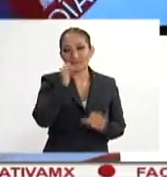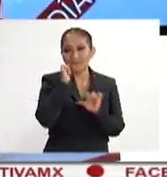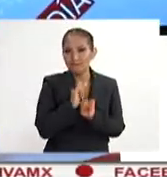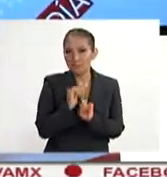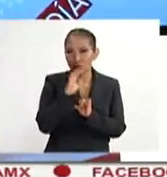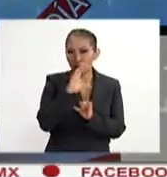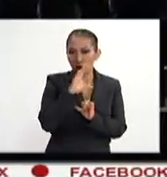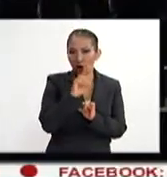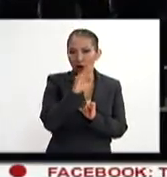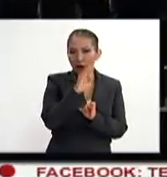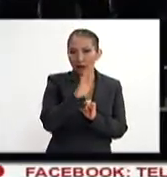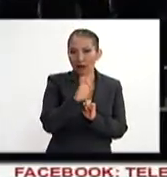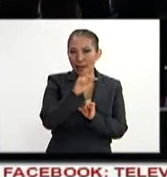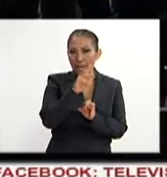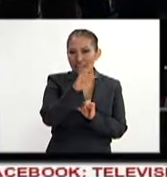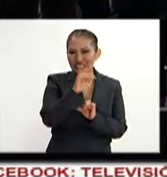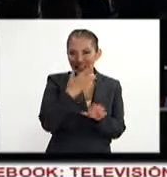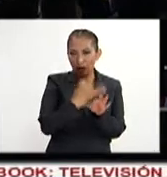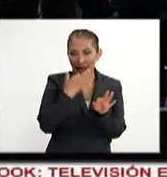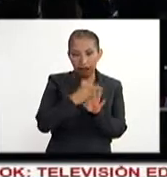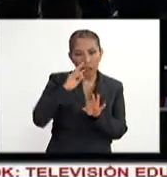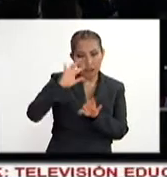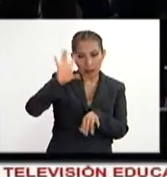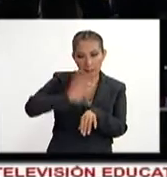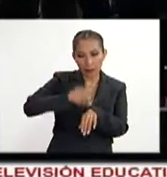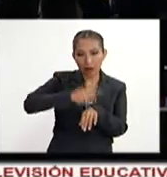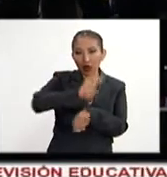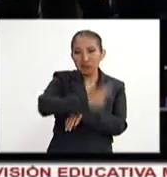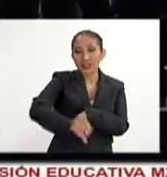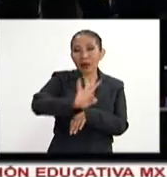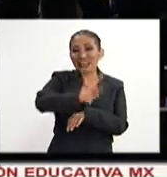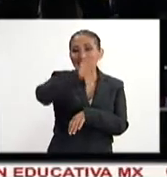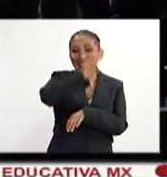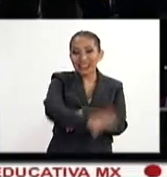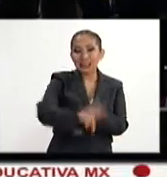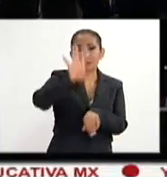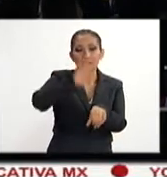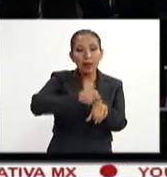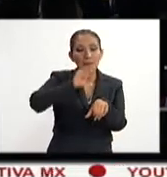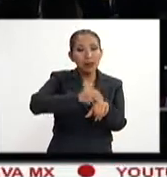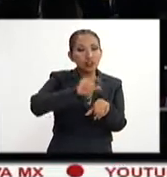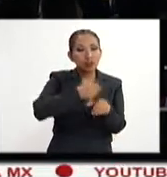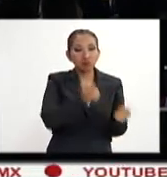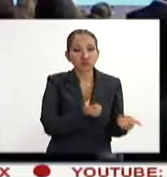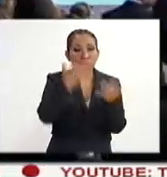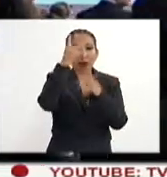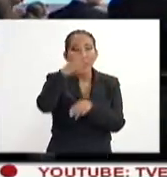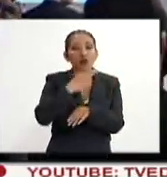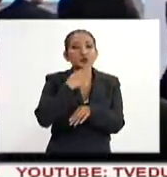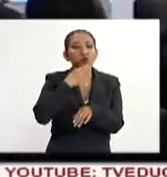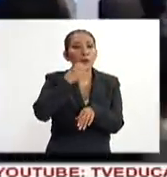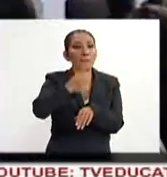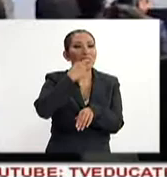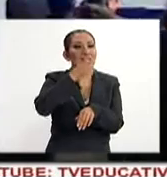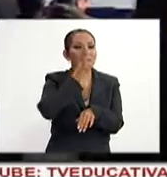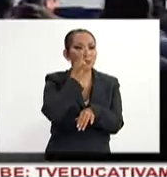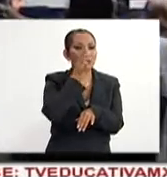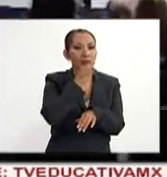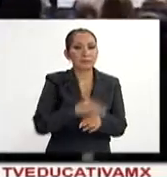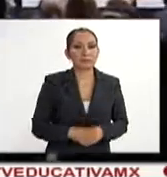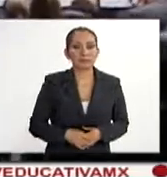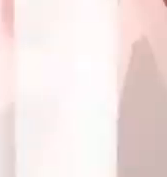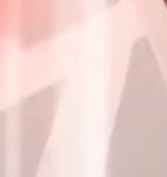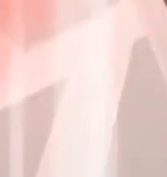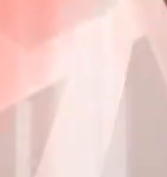de la COFEPRIS, informó que hasta el momento ya se han autorizado 243 permisos de importación para el uso medicinal de la marihuana.